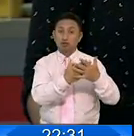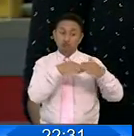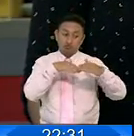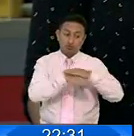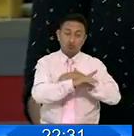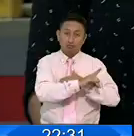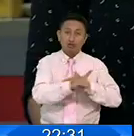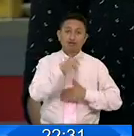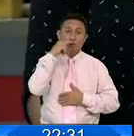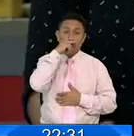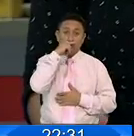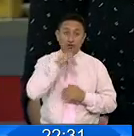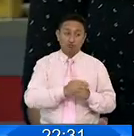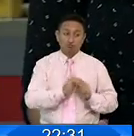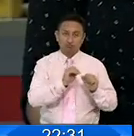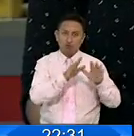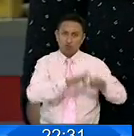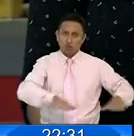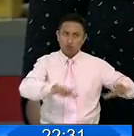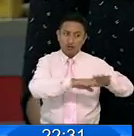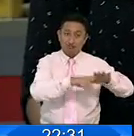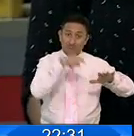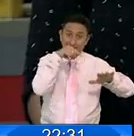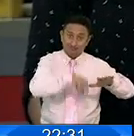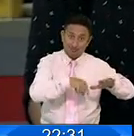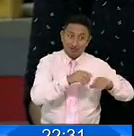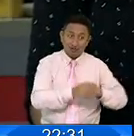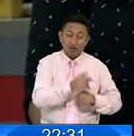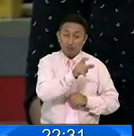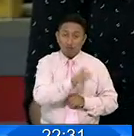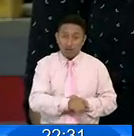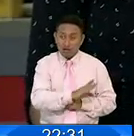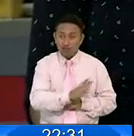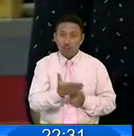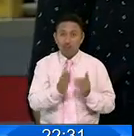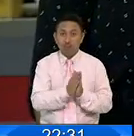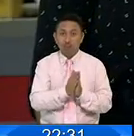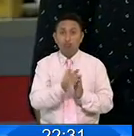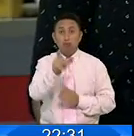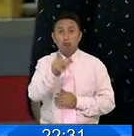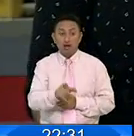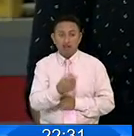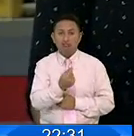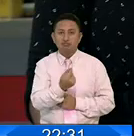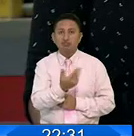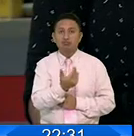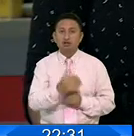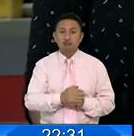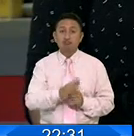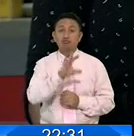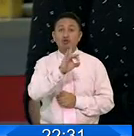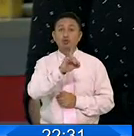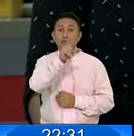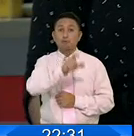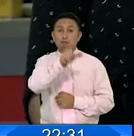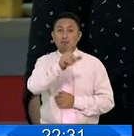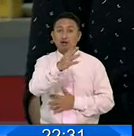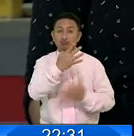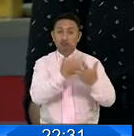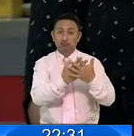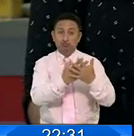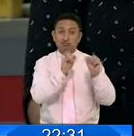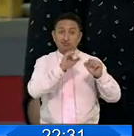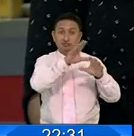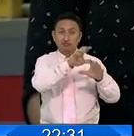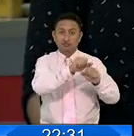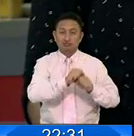rehabilitación de Sucumbíos, desde donde estarían extorsionando a un interno. 8 personas privadas de la libertad